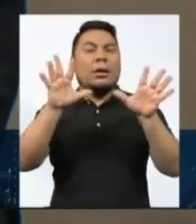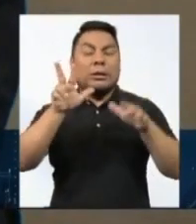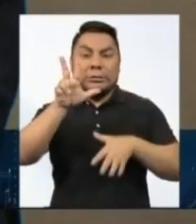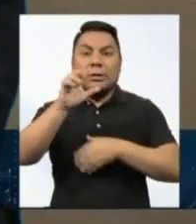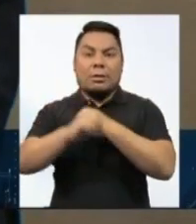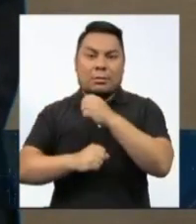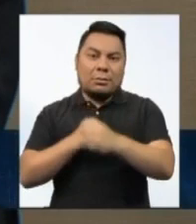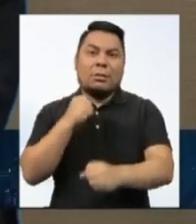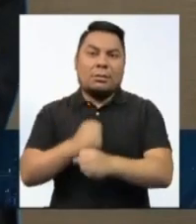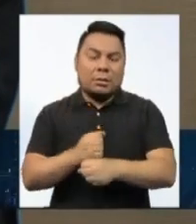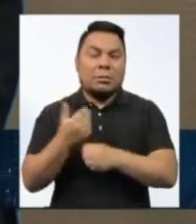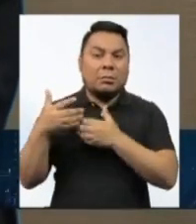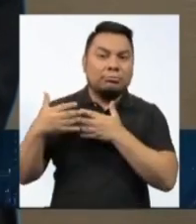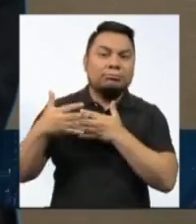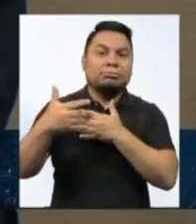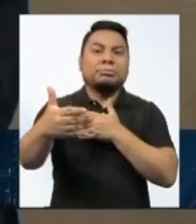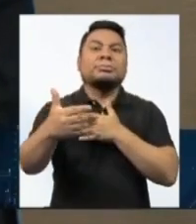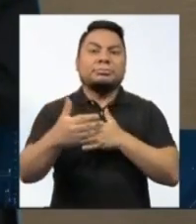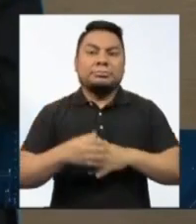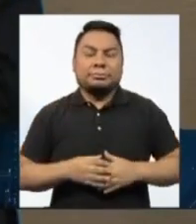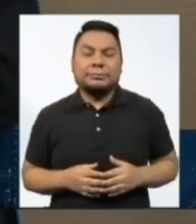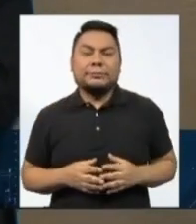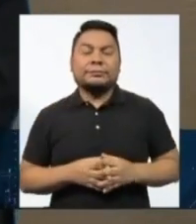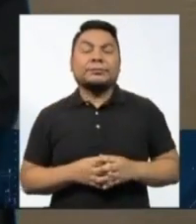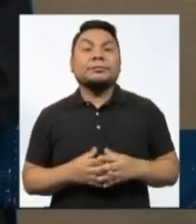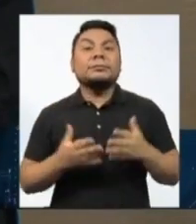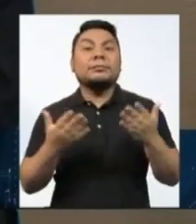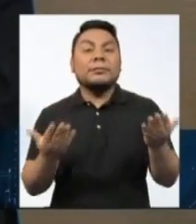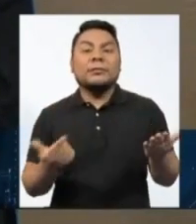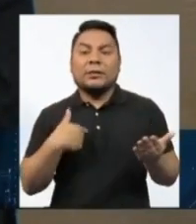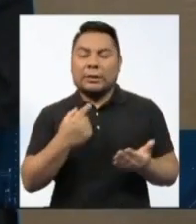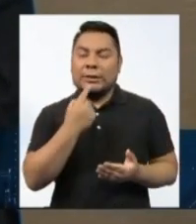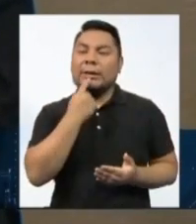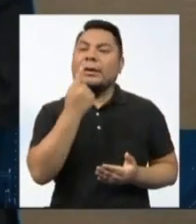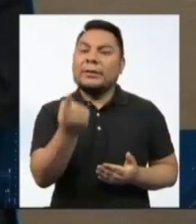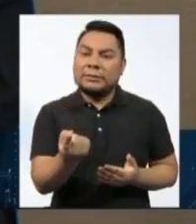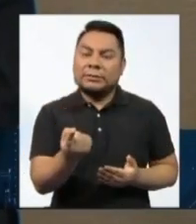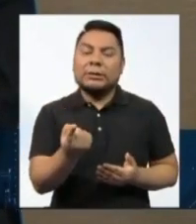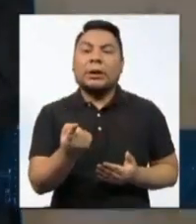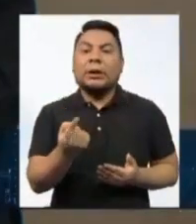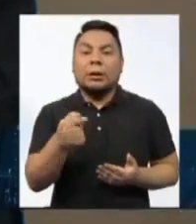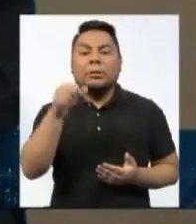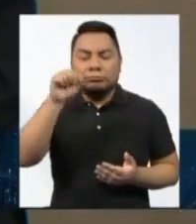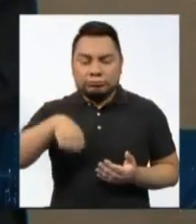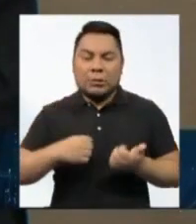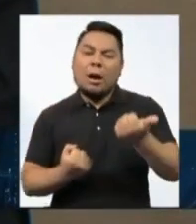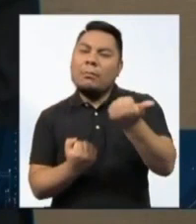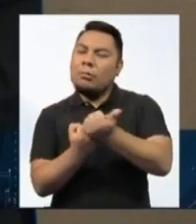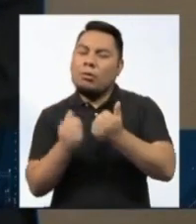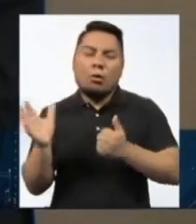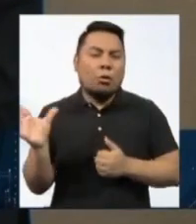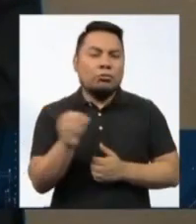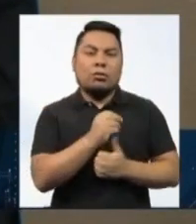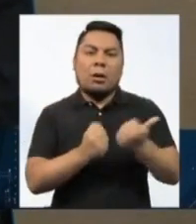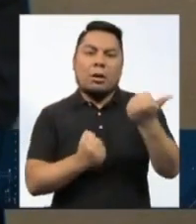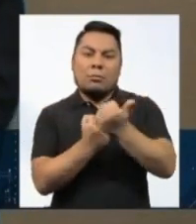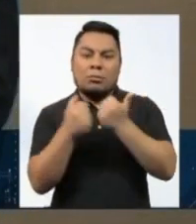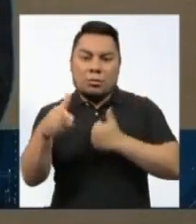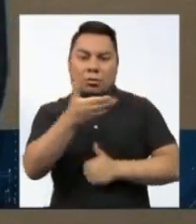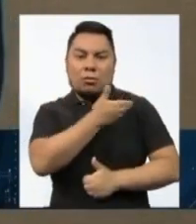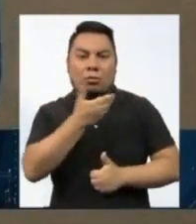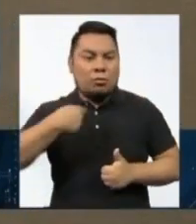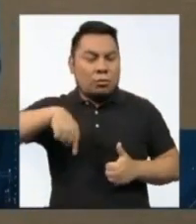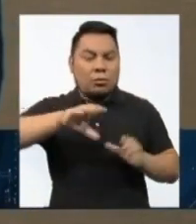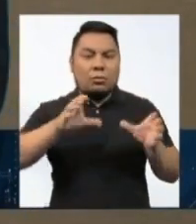3 años por delante, y manifestar todo el apoyo del gobierno para que estas